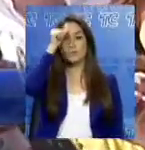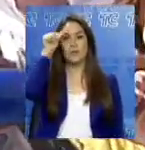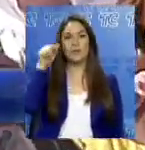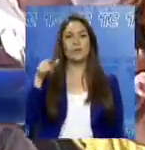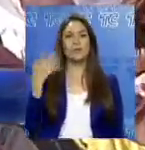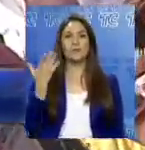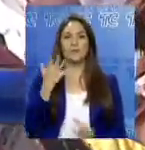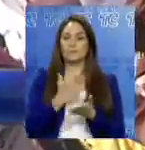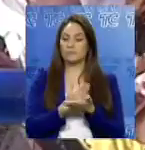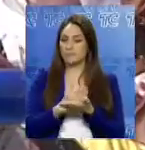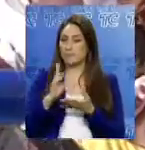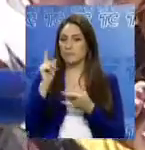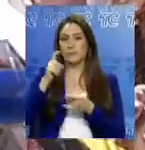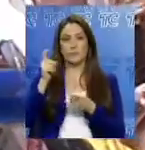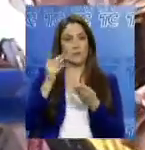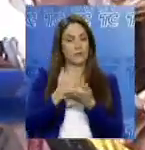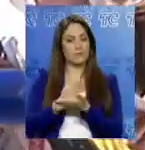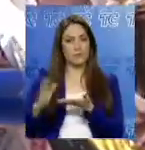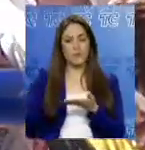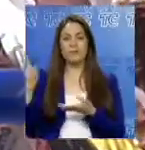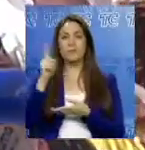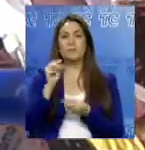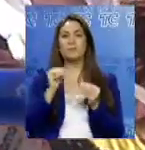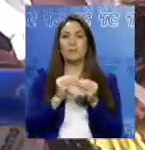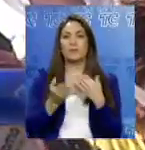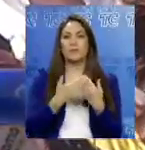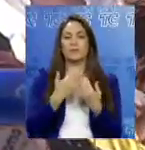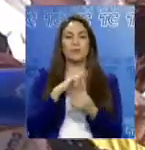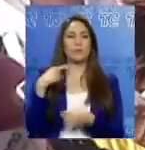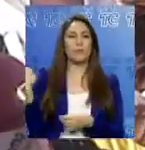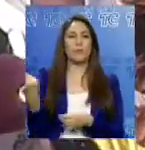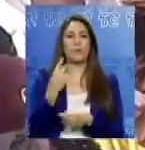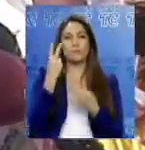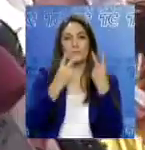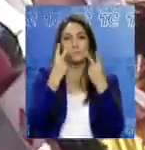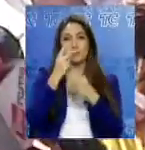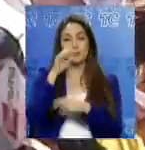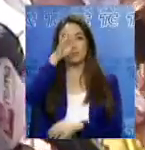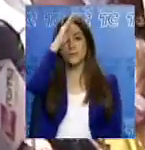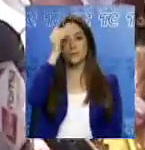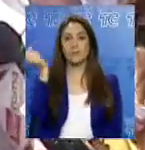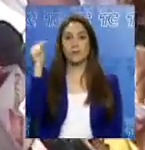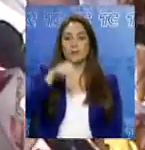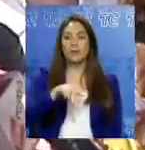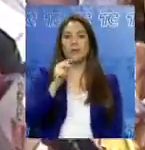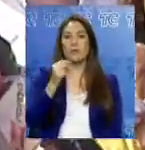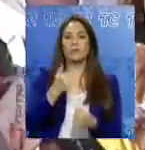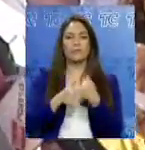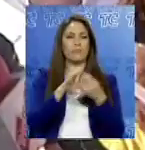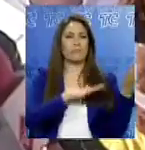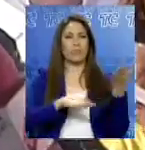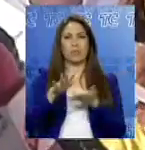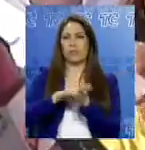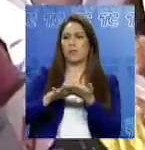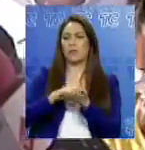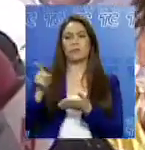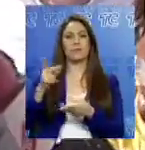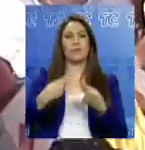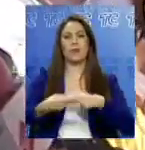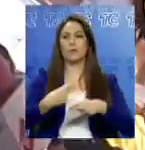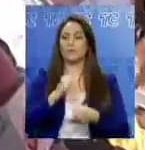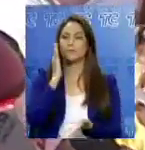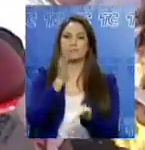van a retirar precisamente para facilitar las actividades durante la visita del Papa Francisco, para no interferir en los espacios públicos en